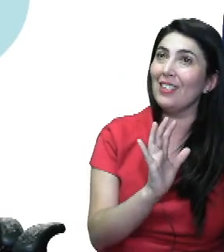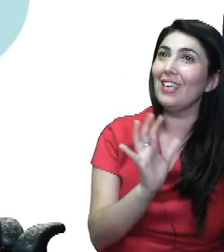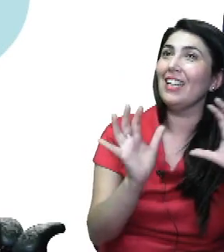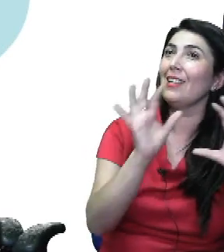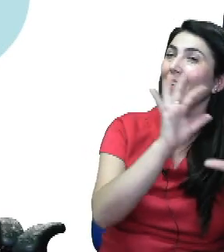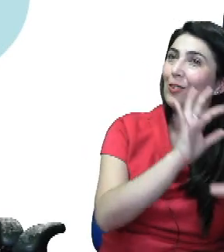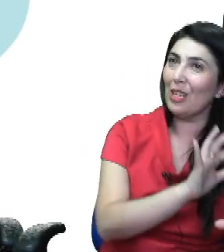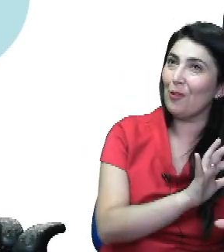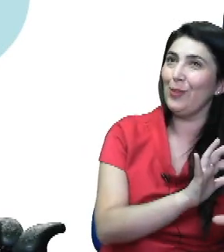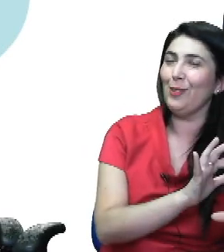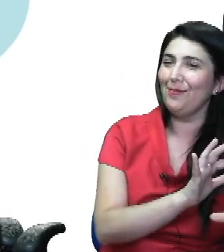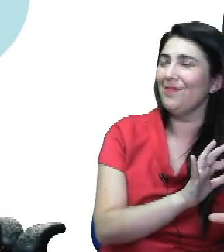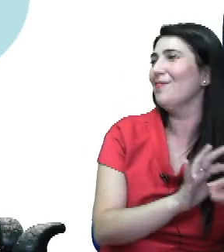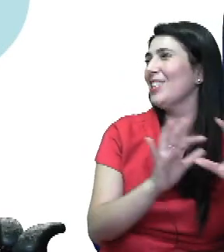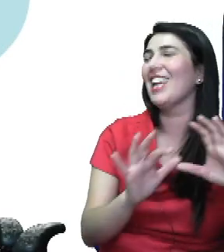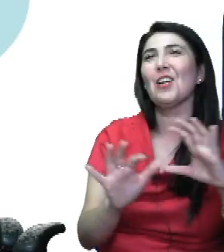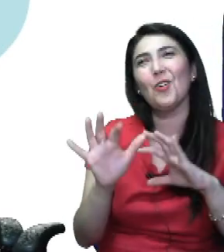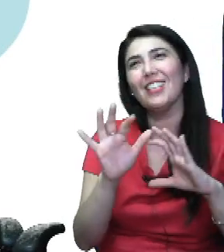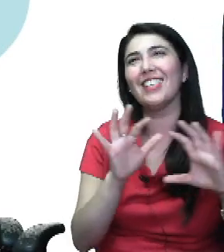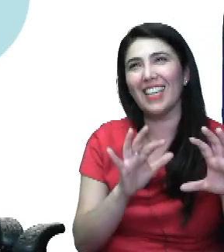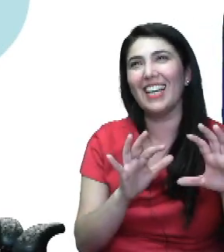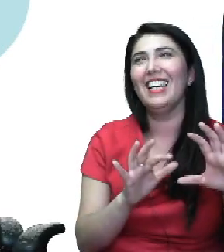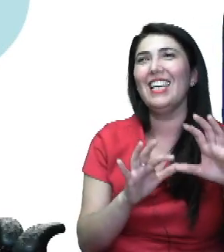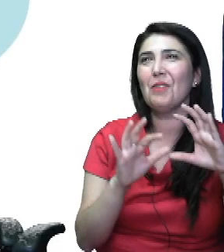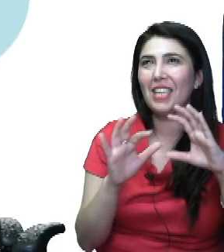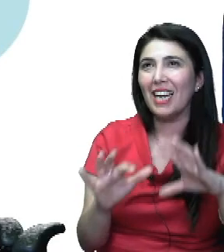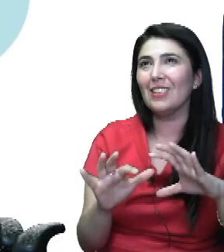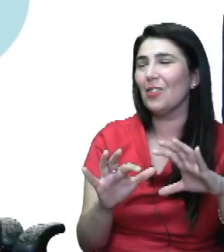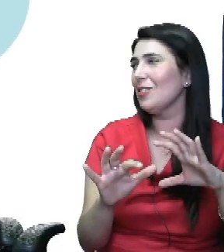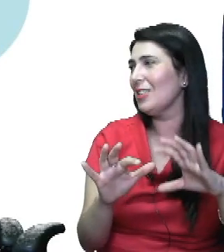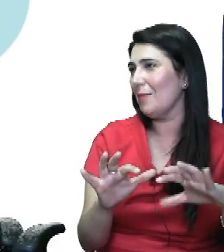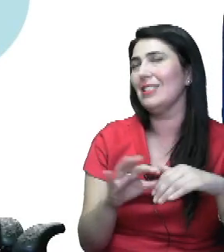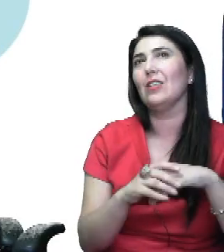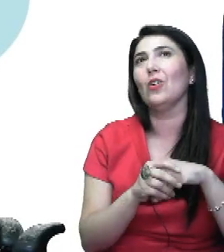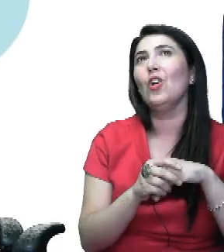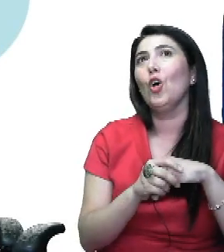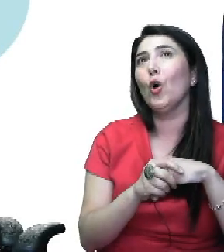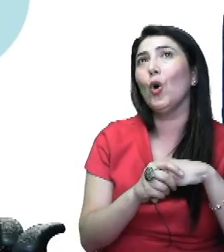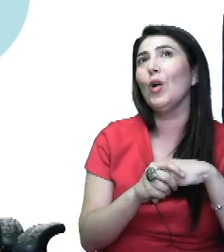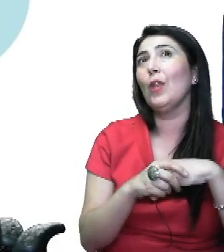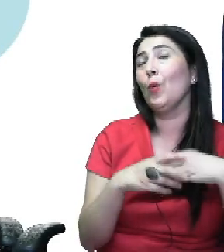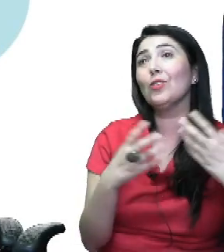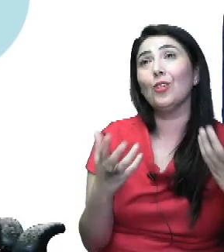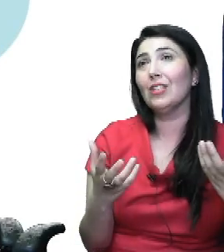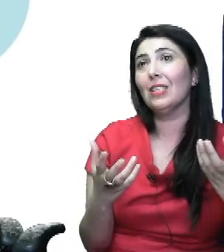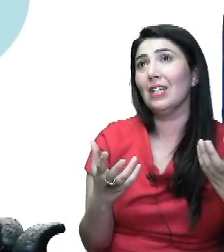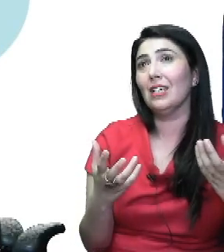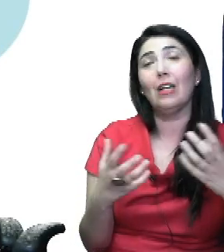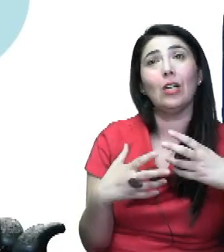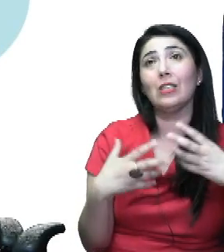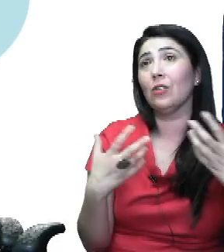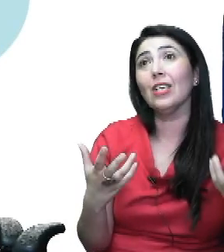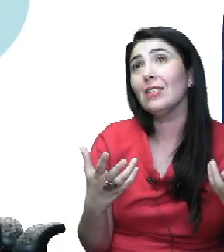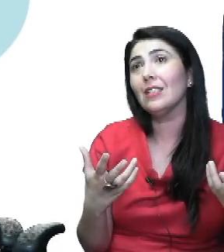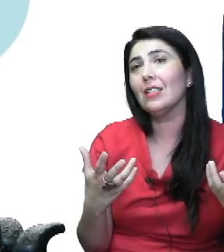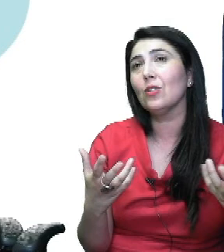investigación está en el eje de gestión de la información, por si es que a alguno le interesara investigar en torno a estos temas, ¿cierto? O la educación, los